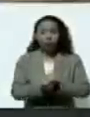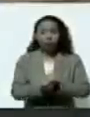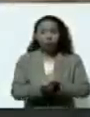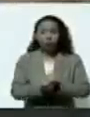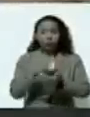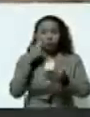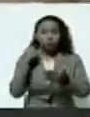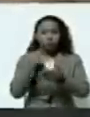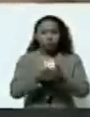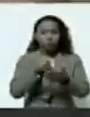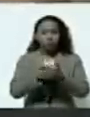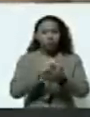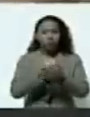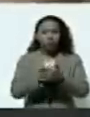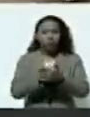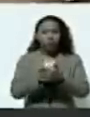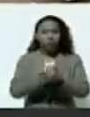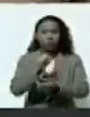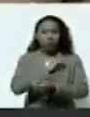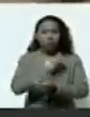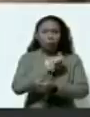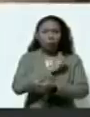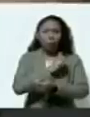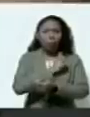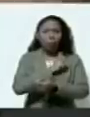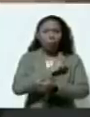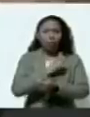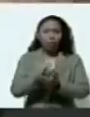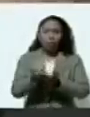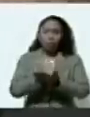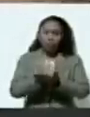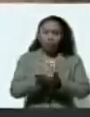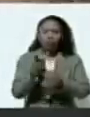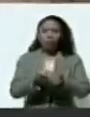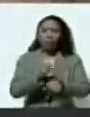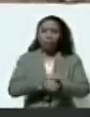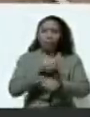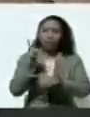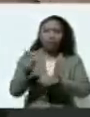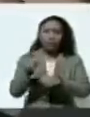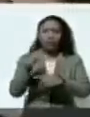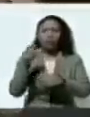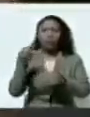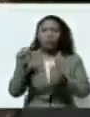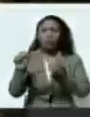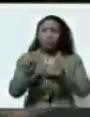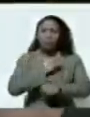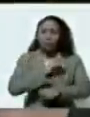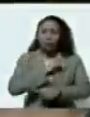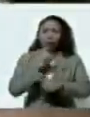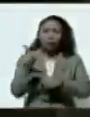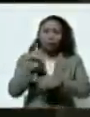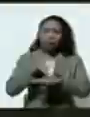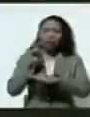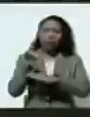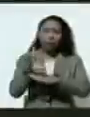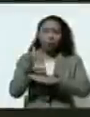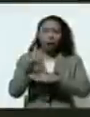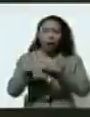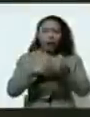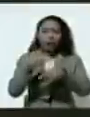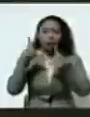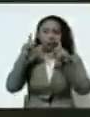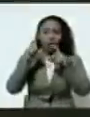Insiste en la homofobia, Marco Aurelio Quiñones, marico, qué peo con ese pana que se dejó sacar esa